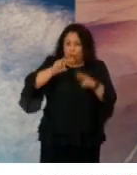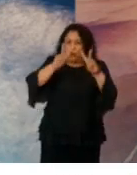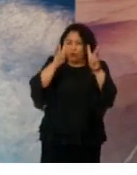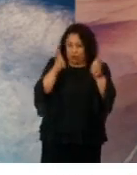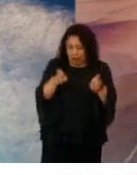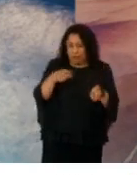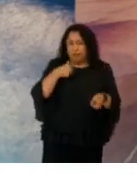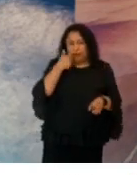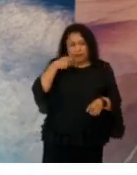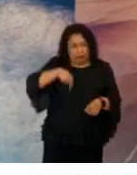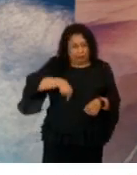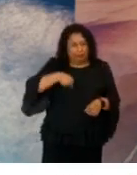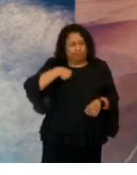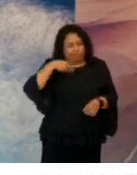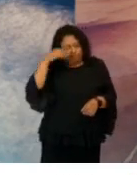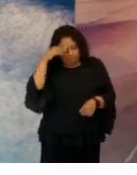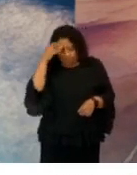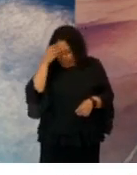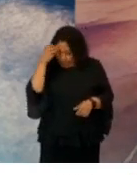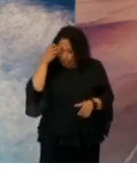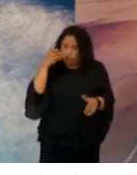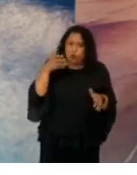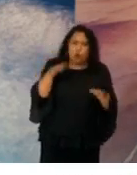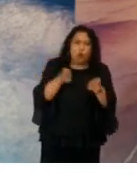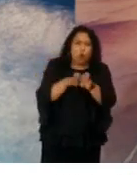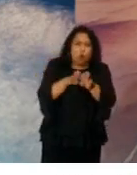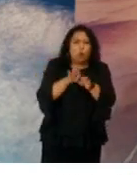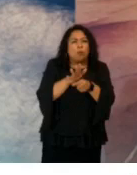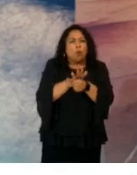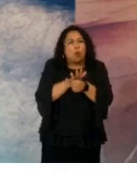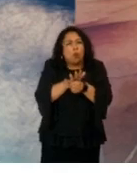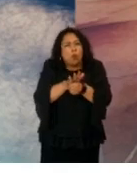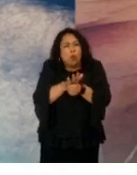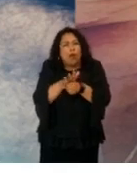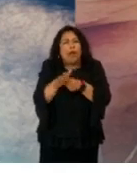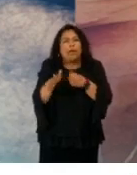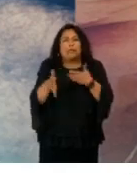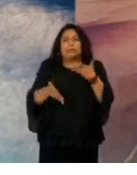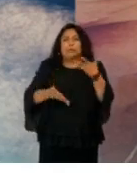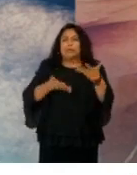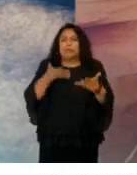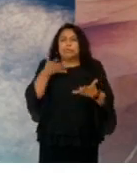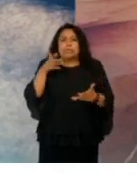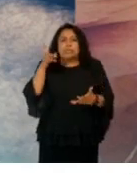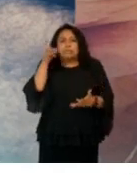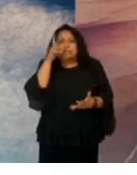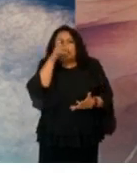de reflexionar. ¿Cuáles son los dilemas y